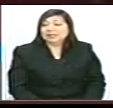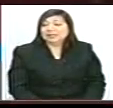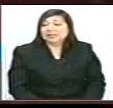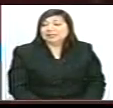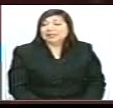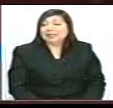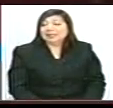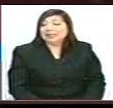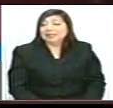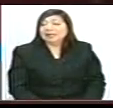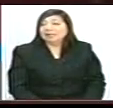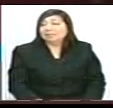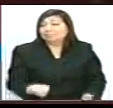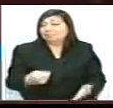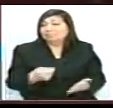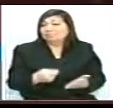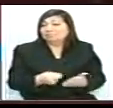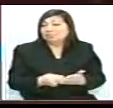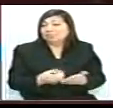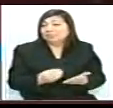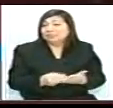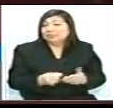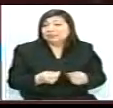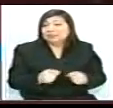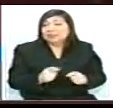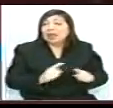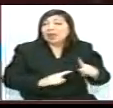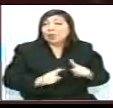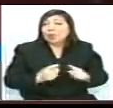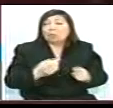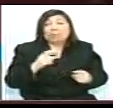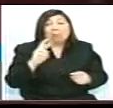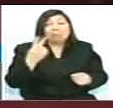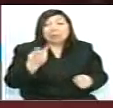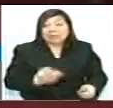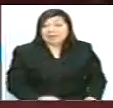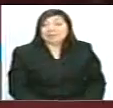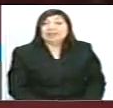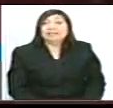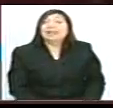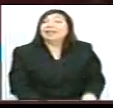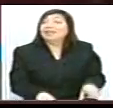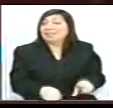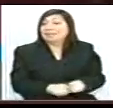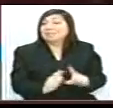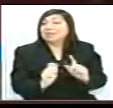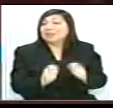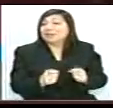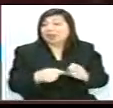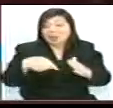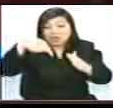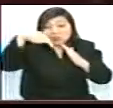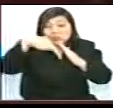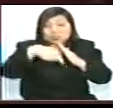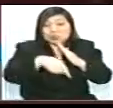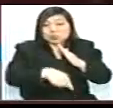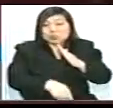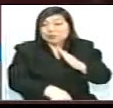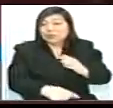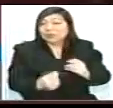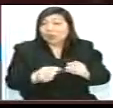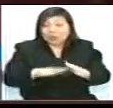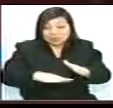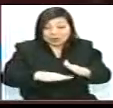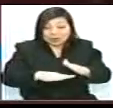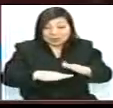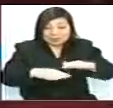falta que le agreguen lo que ha planteado De Soto con algunos despistados, de que también se entregue el subsuelo, ya no solamente el suelo,